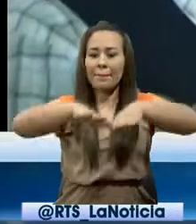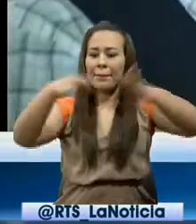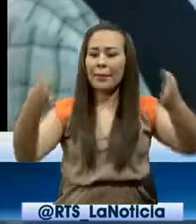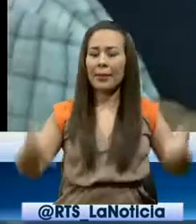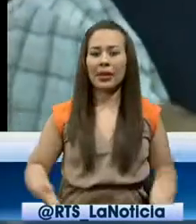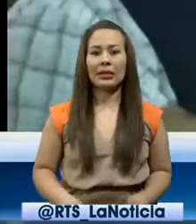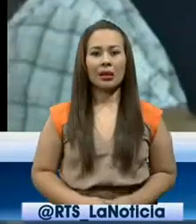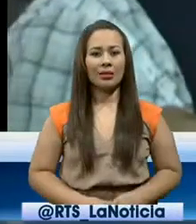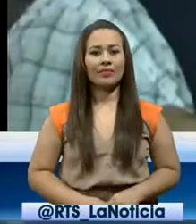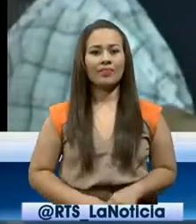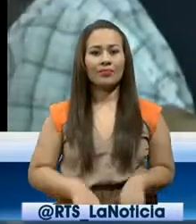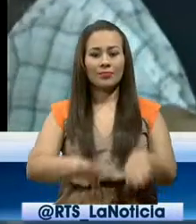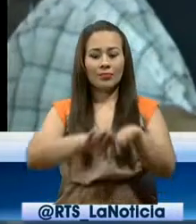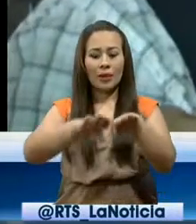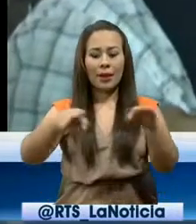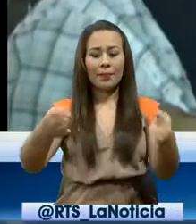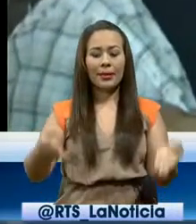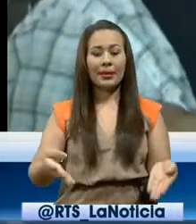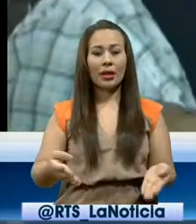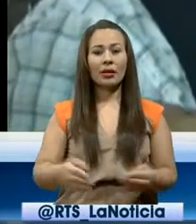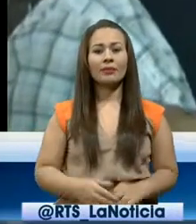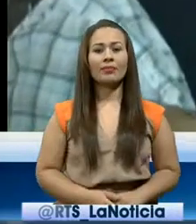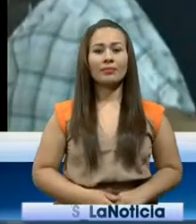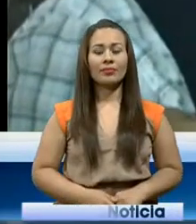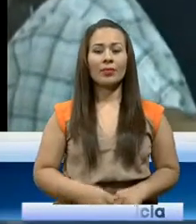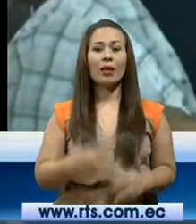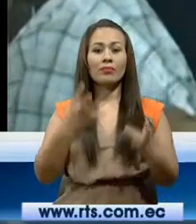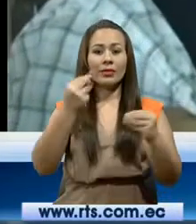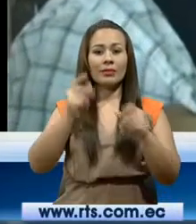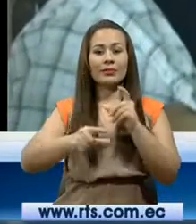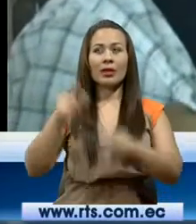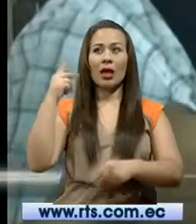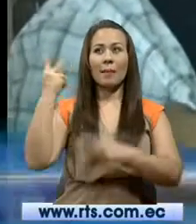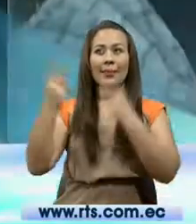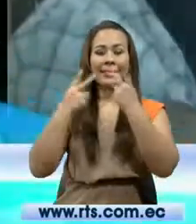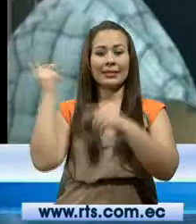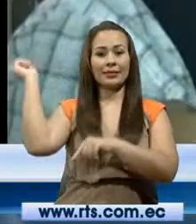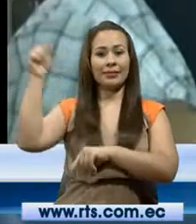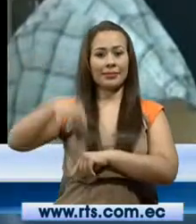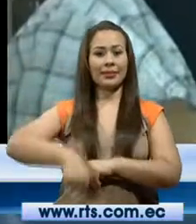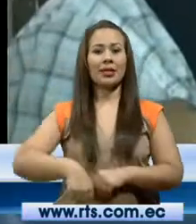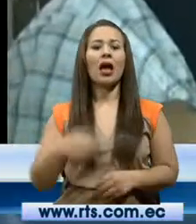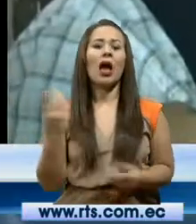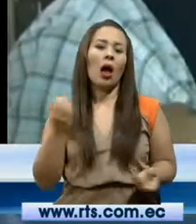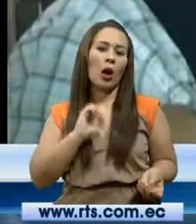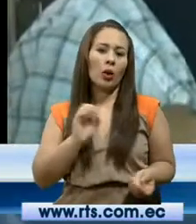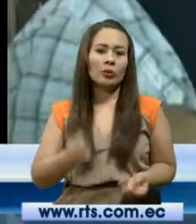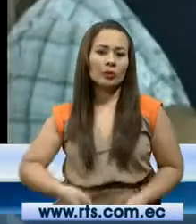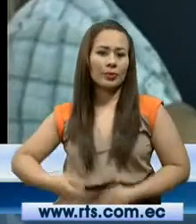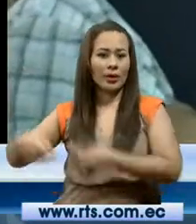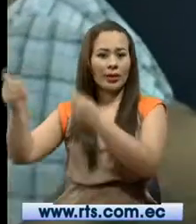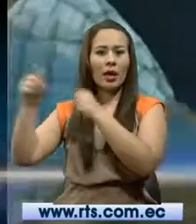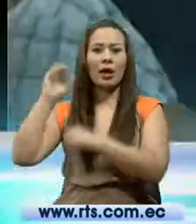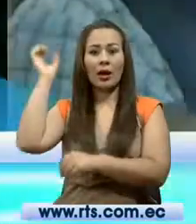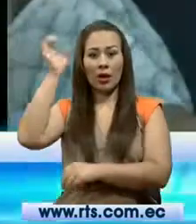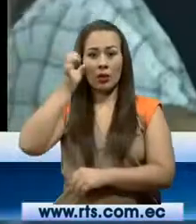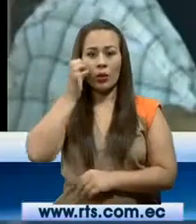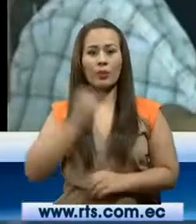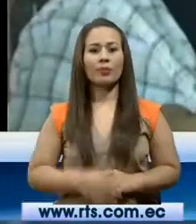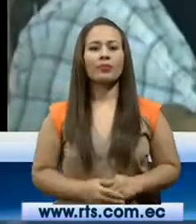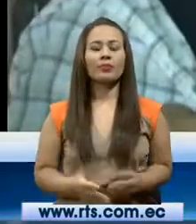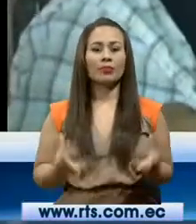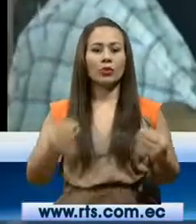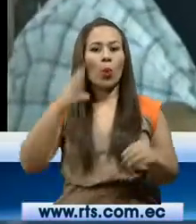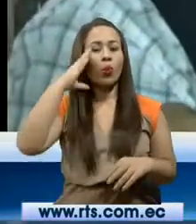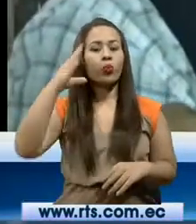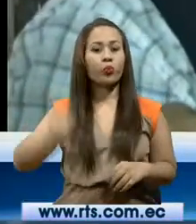Y más los manteles es como para la venta de turismo. Y la gente que tiene plata de aquí también viene gente de Cuenca,